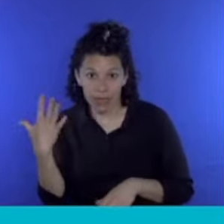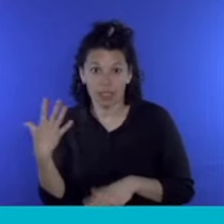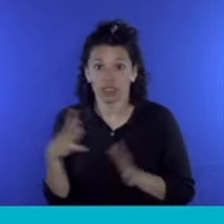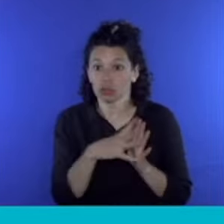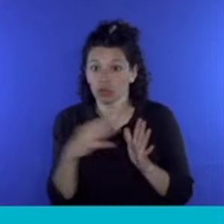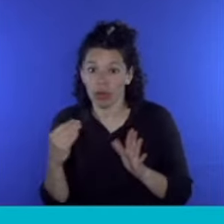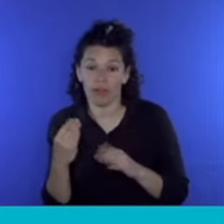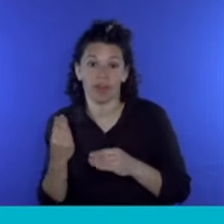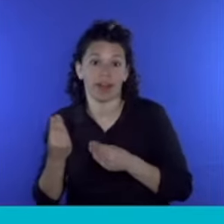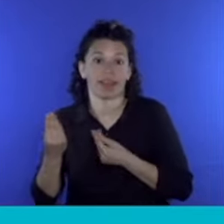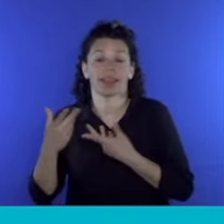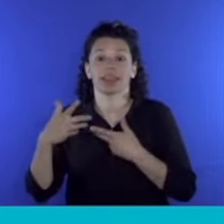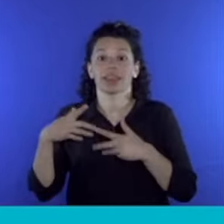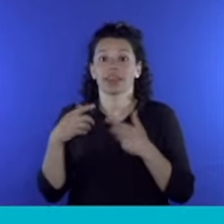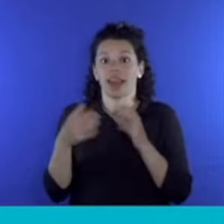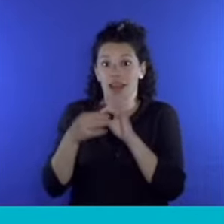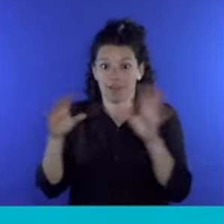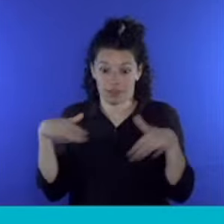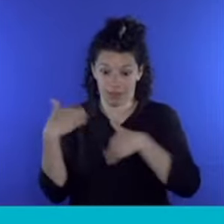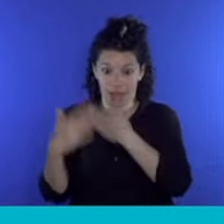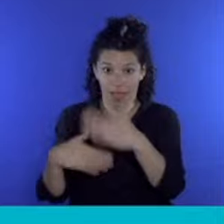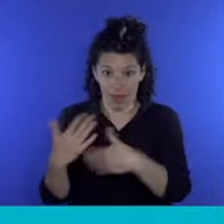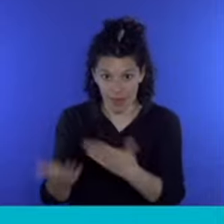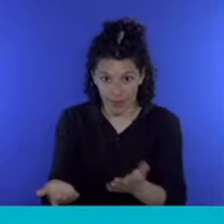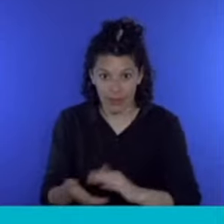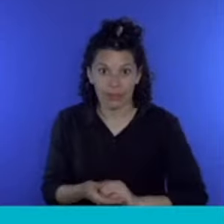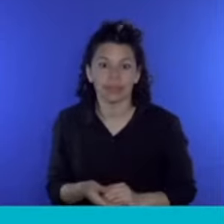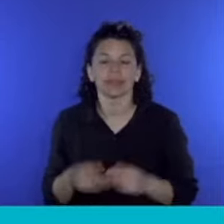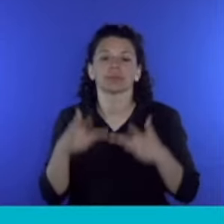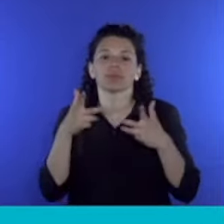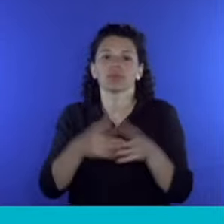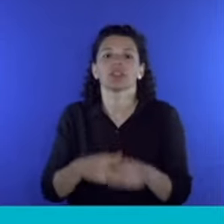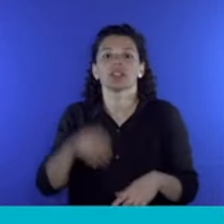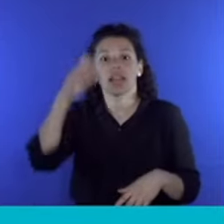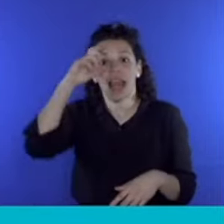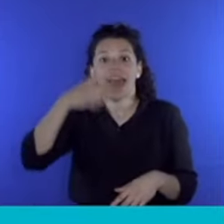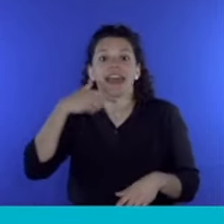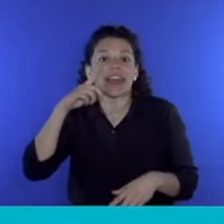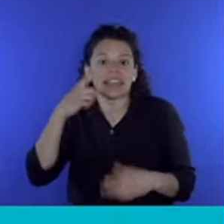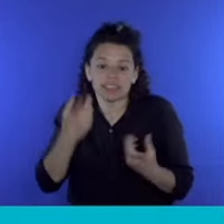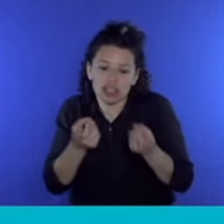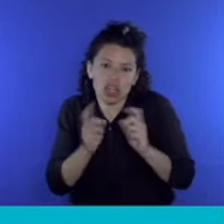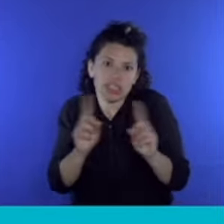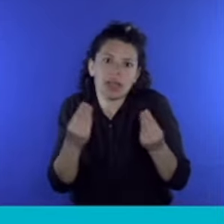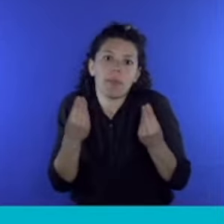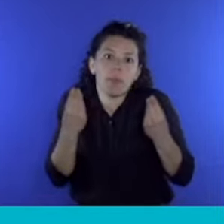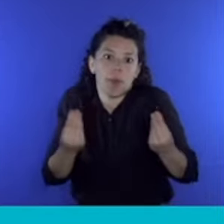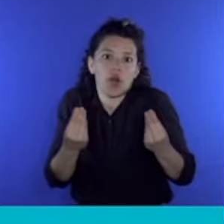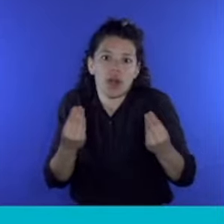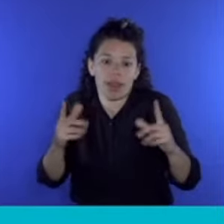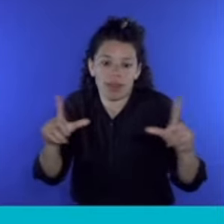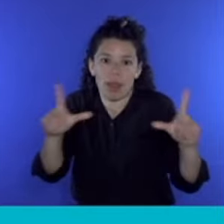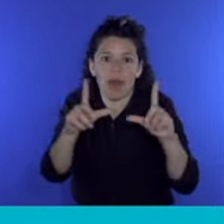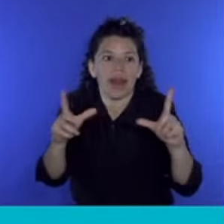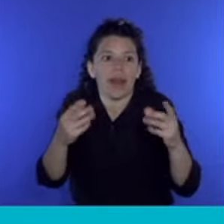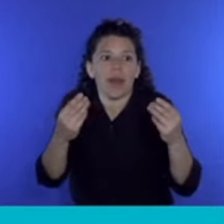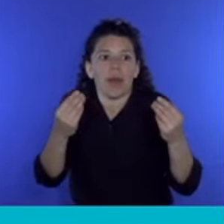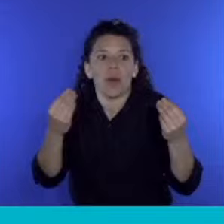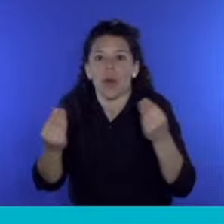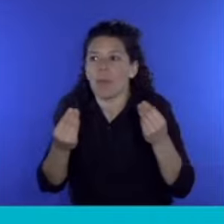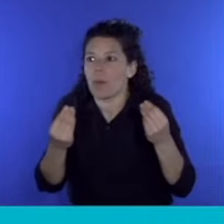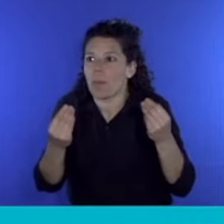político de los liberfachos, dice que la ESI es innecesaria porque hay que ver pornografía. Yo estoy en contra de eso, yo viendo la